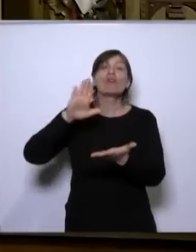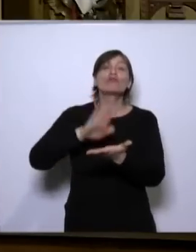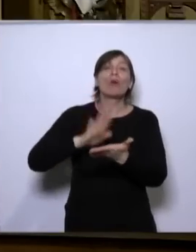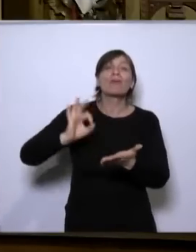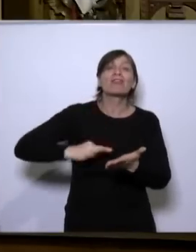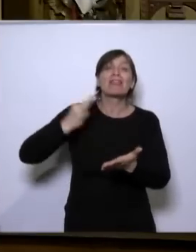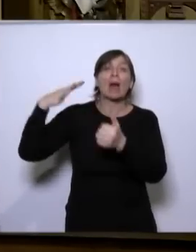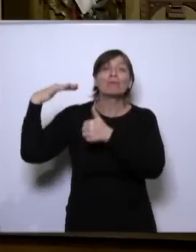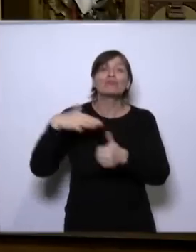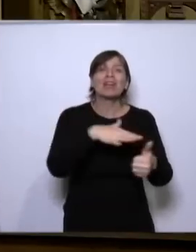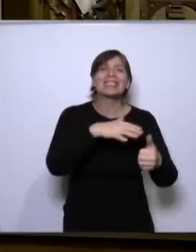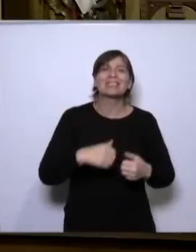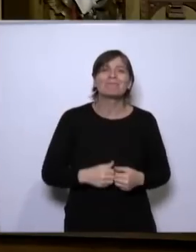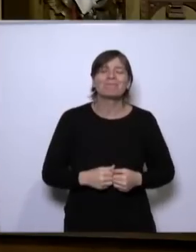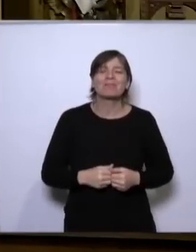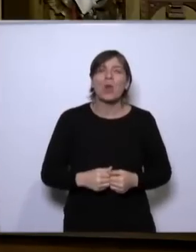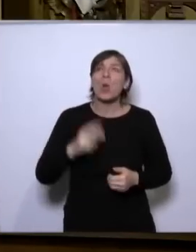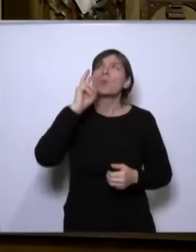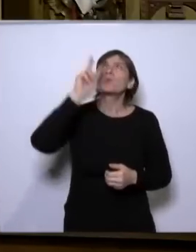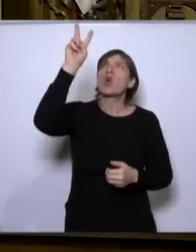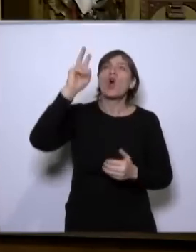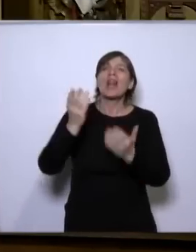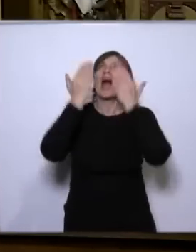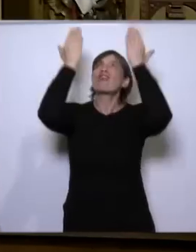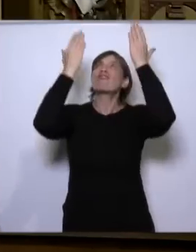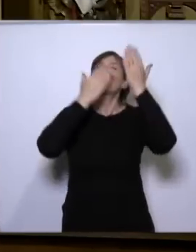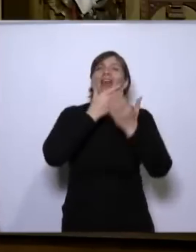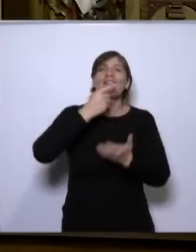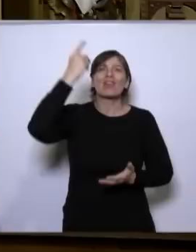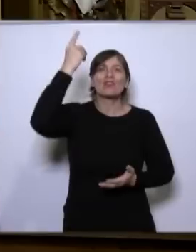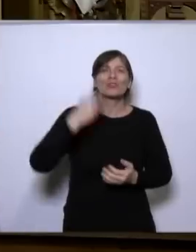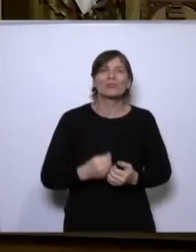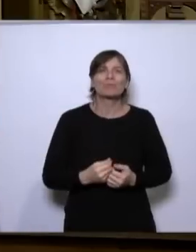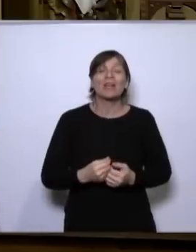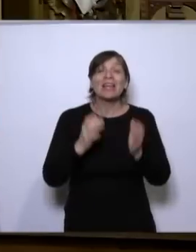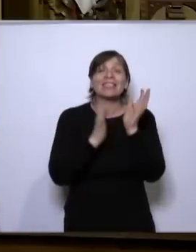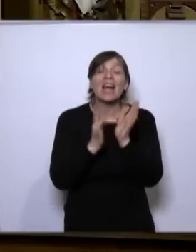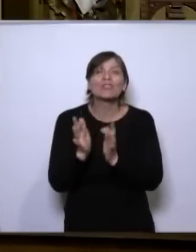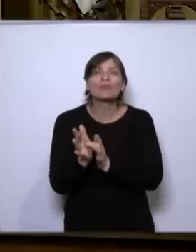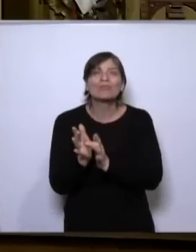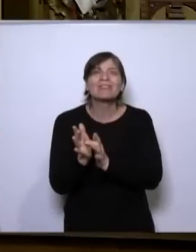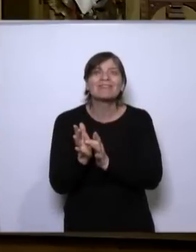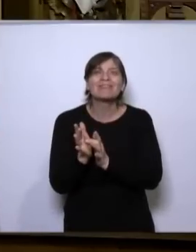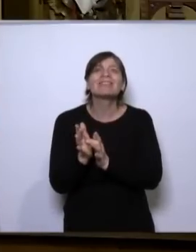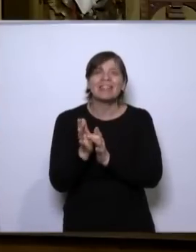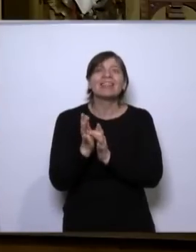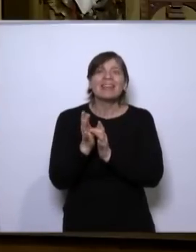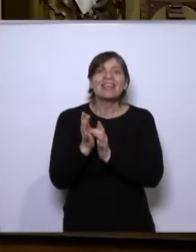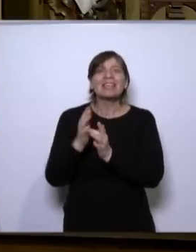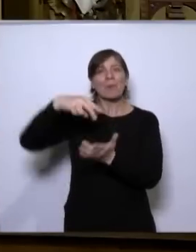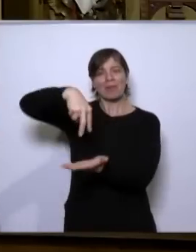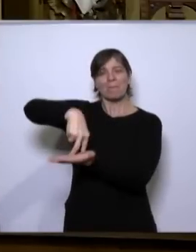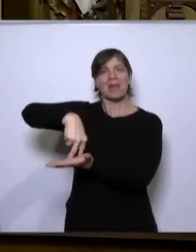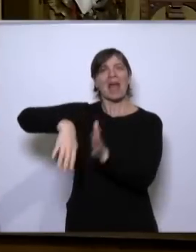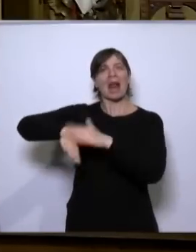de los Apóstoles, vio la gloria de Dios y a Jesús, que estaba de pie